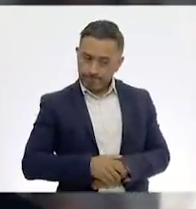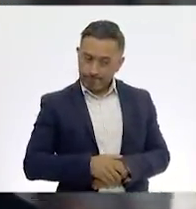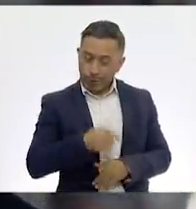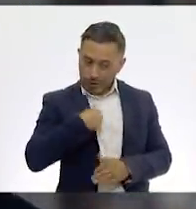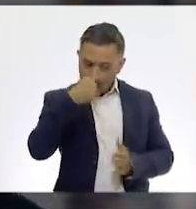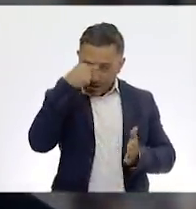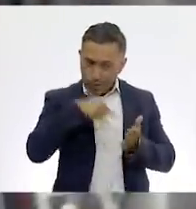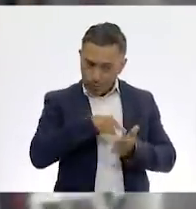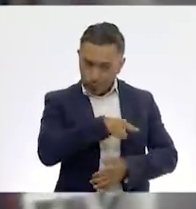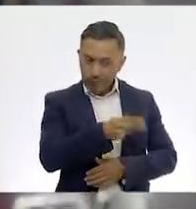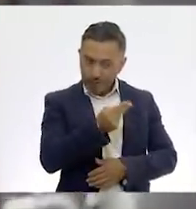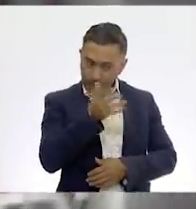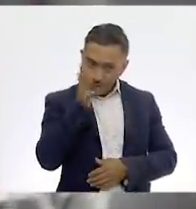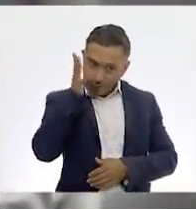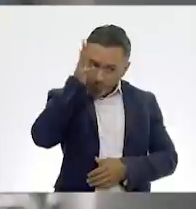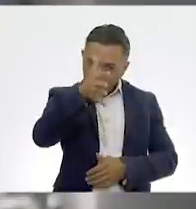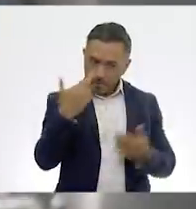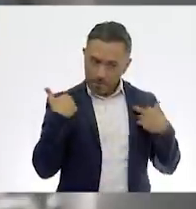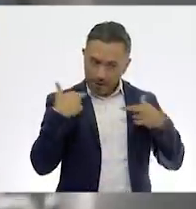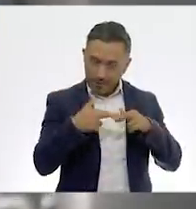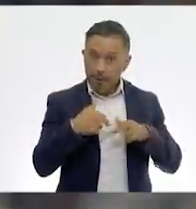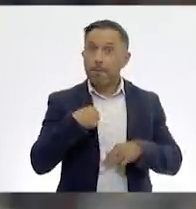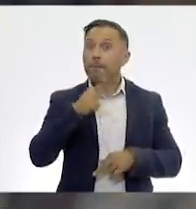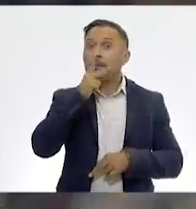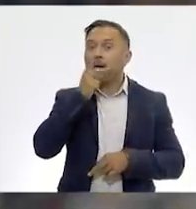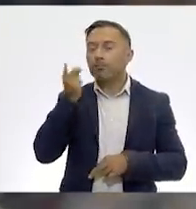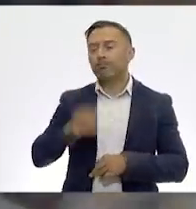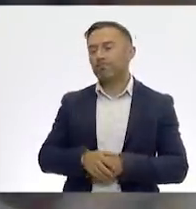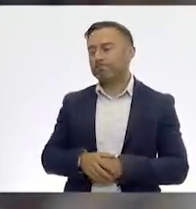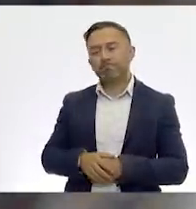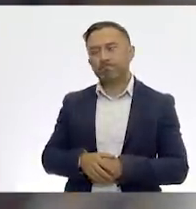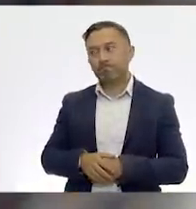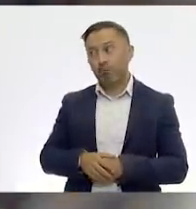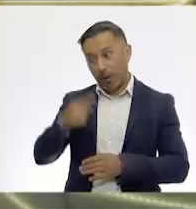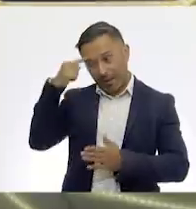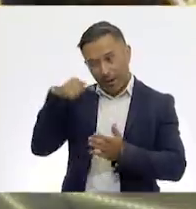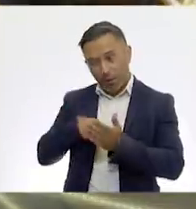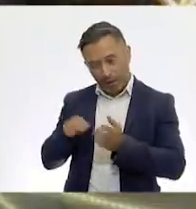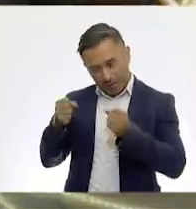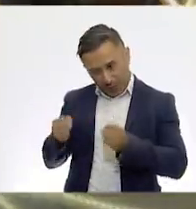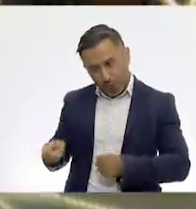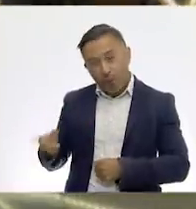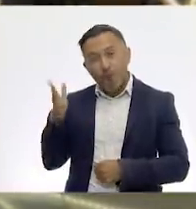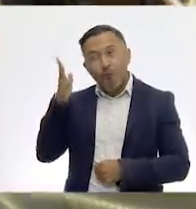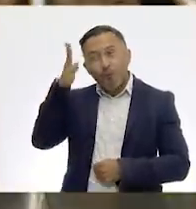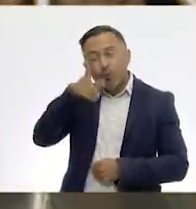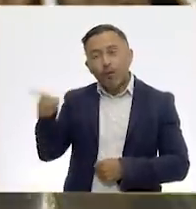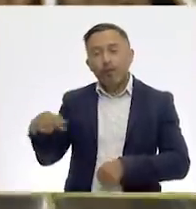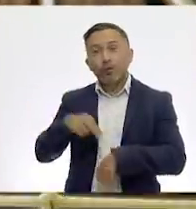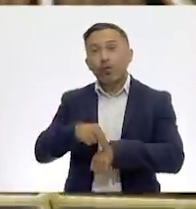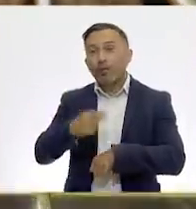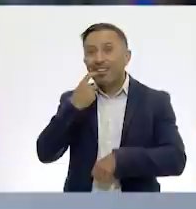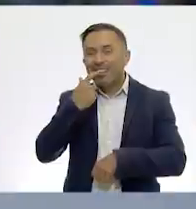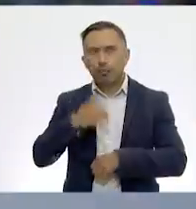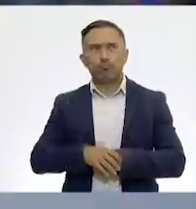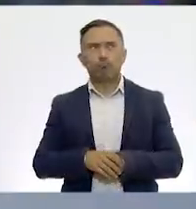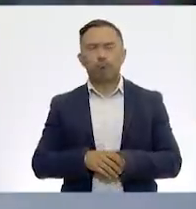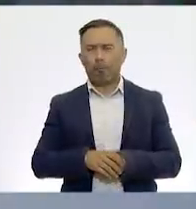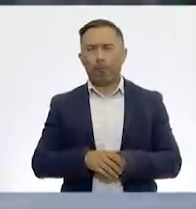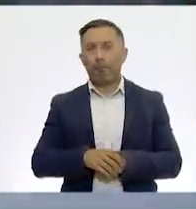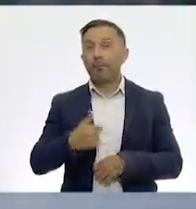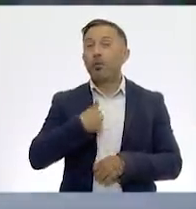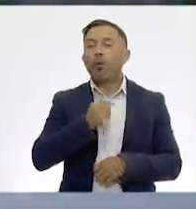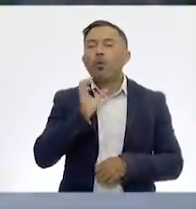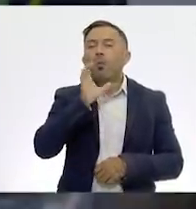maestra. Y mi papá le contestaba, creo que es más seguro que seas dentista. Mi curiosidad me llevó a estudiar física, pero